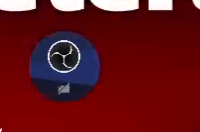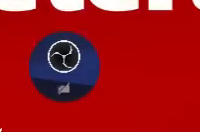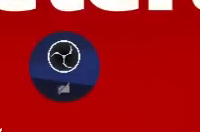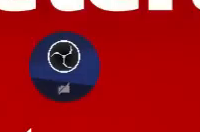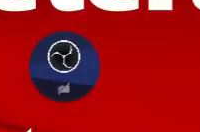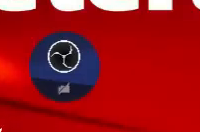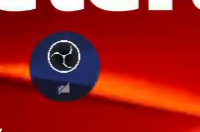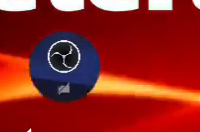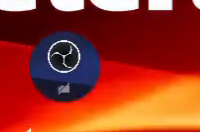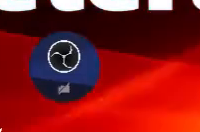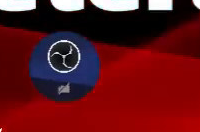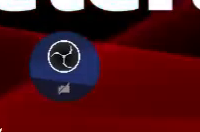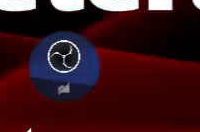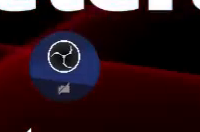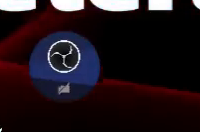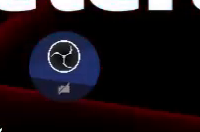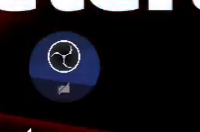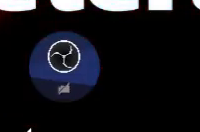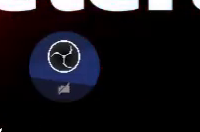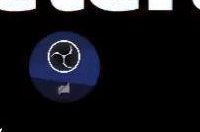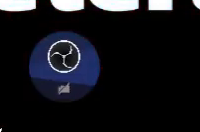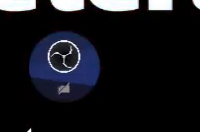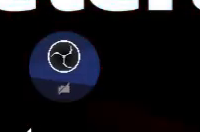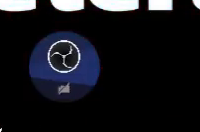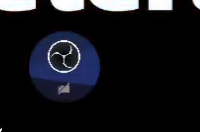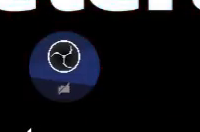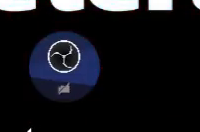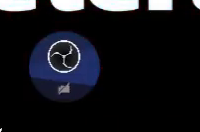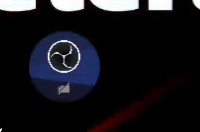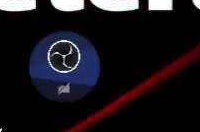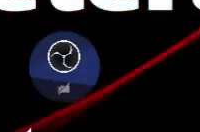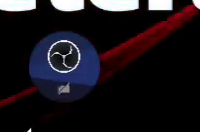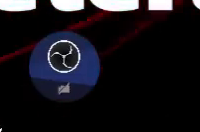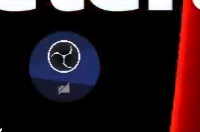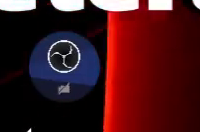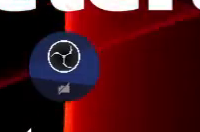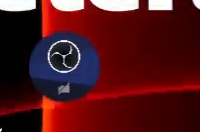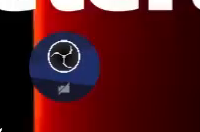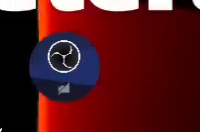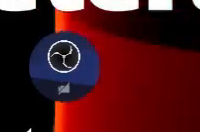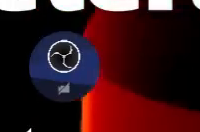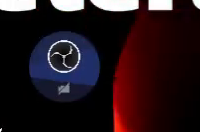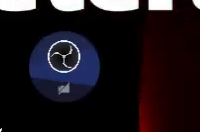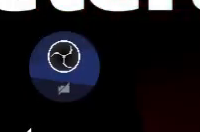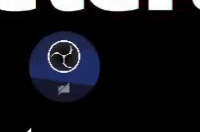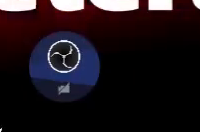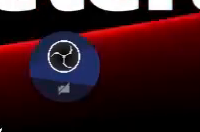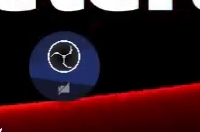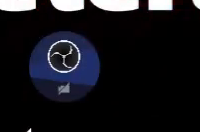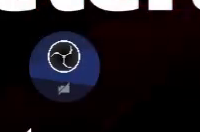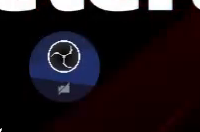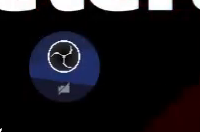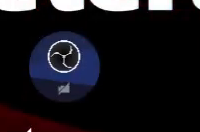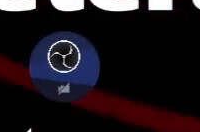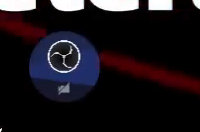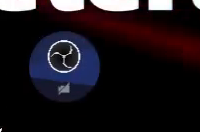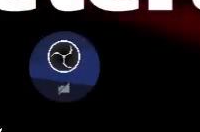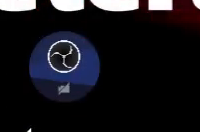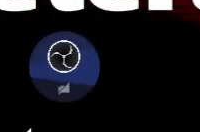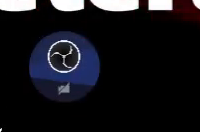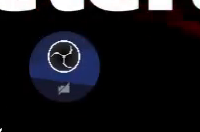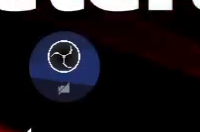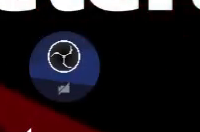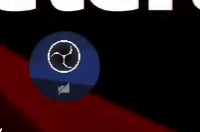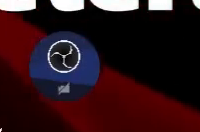la campaña la impulsan millones de ciudadanos que defendemos la democracia. Posdata, ha mejorado